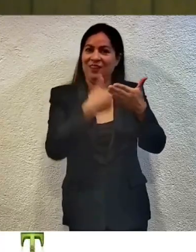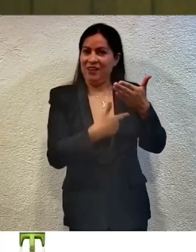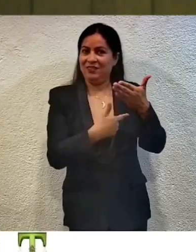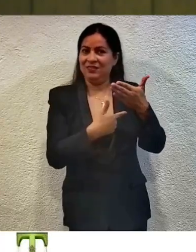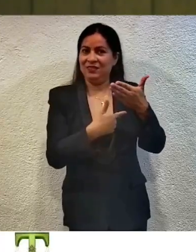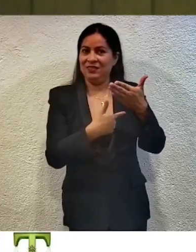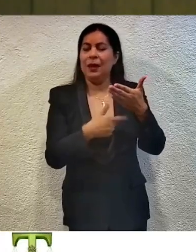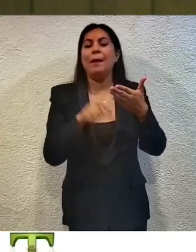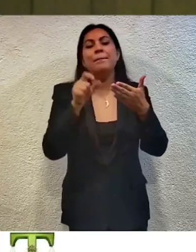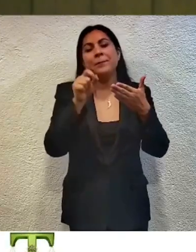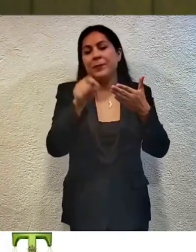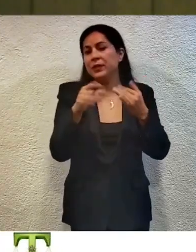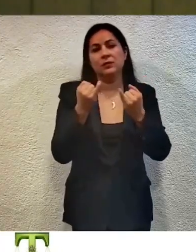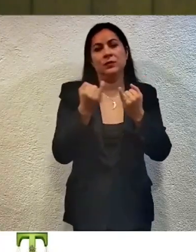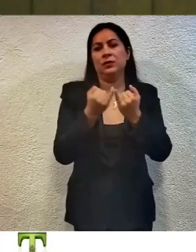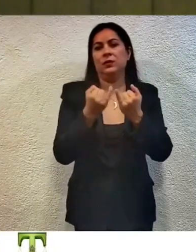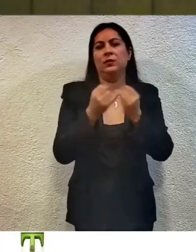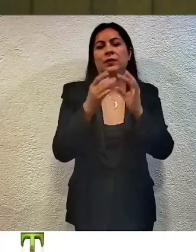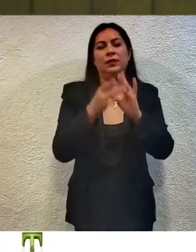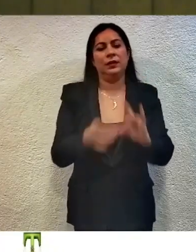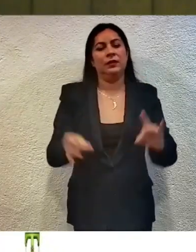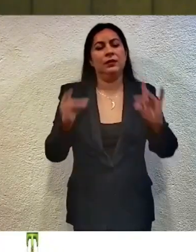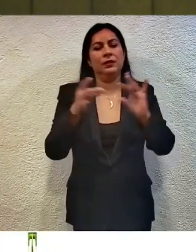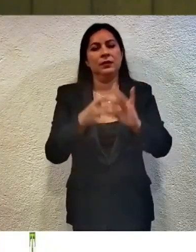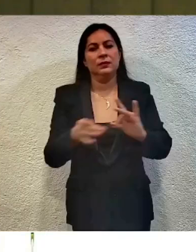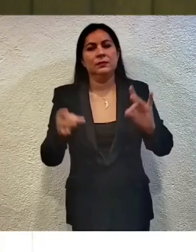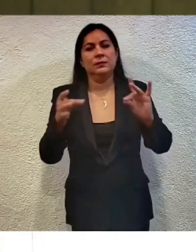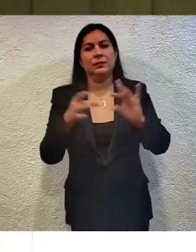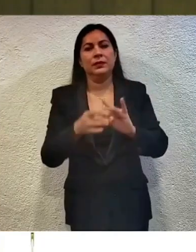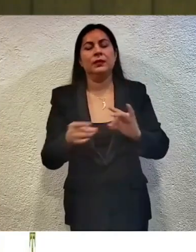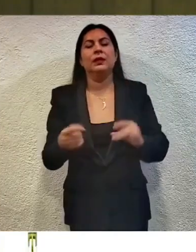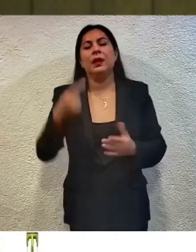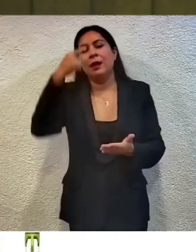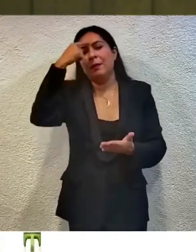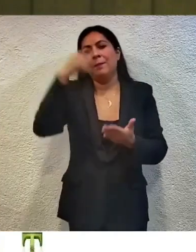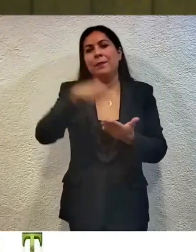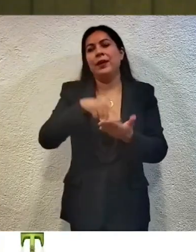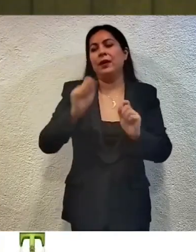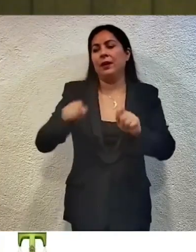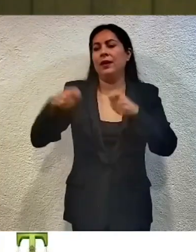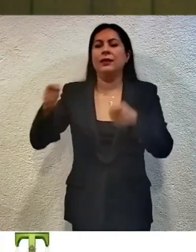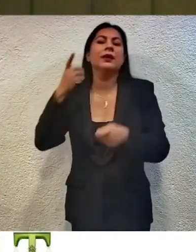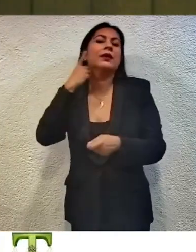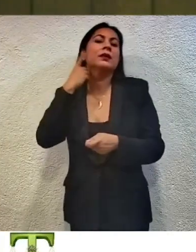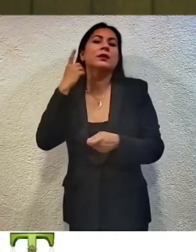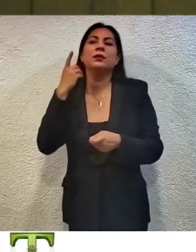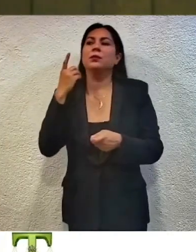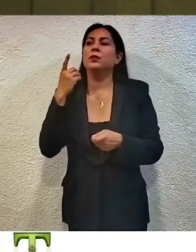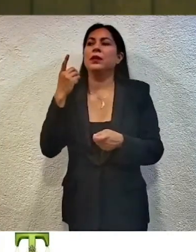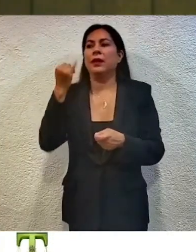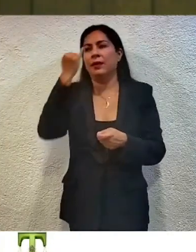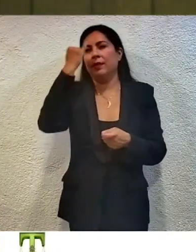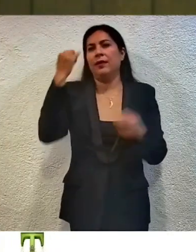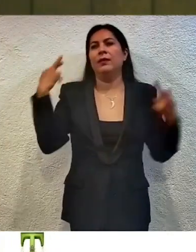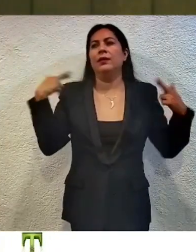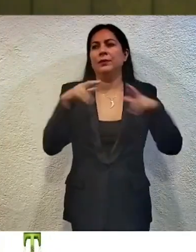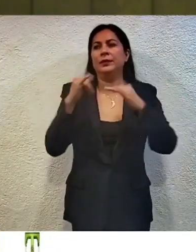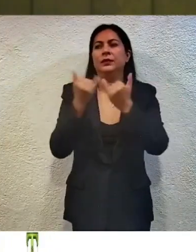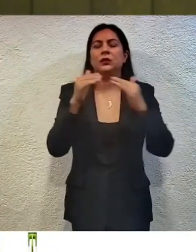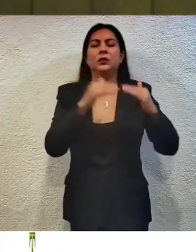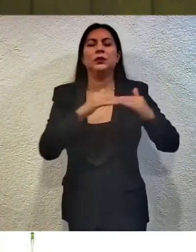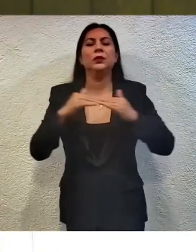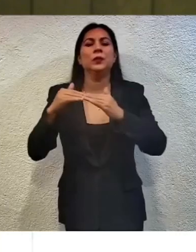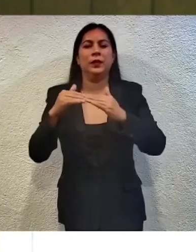De igual forma, precisa que para la asignación de diputados por el principio de representación